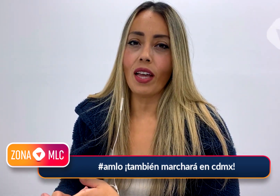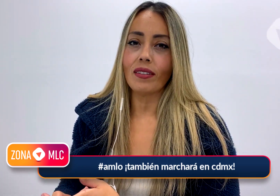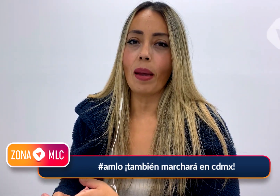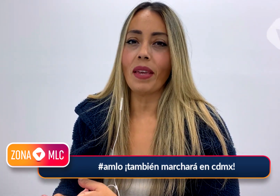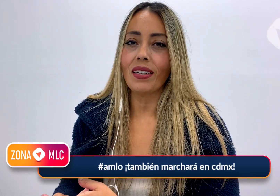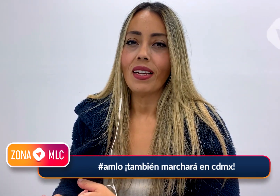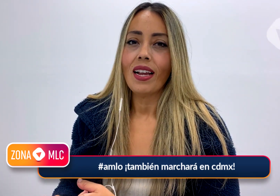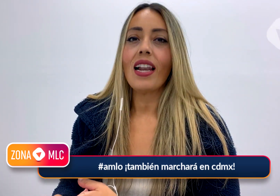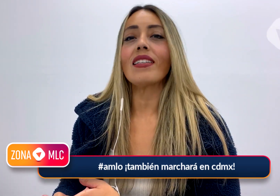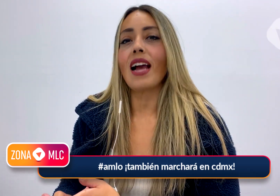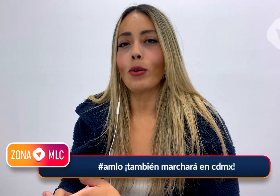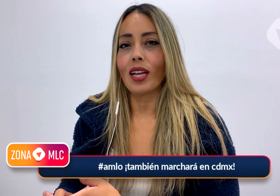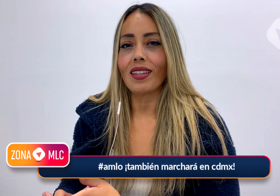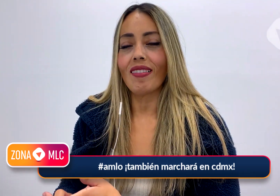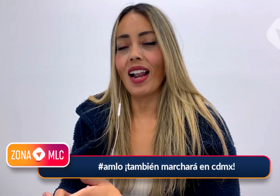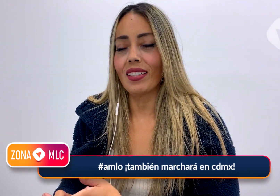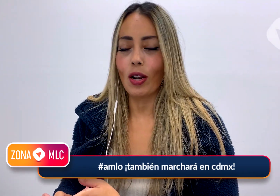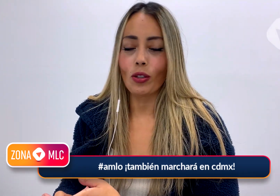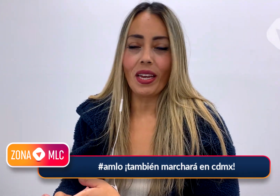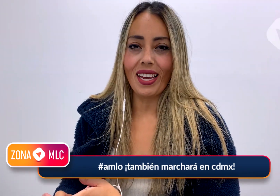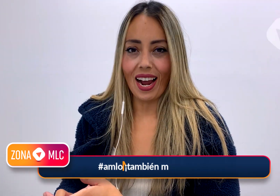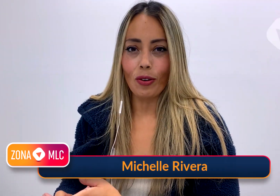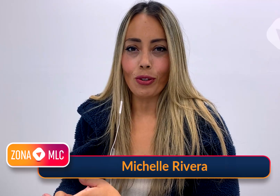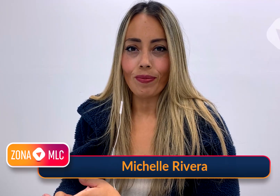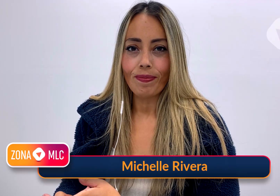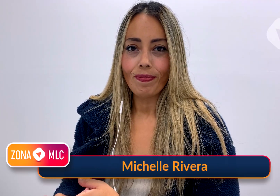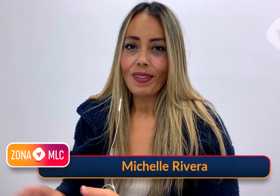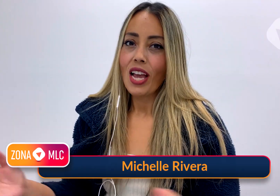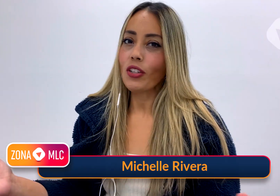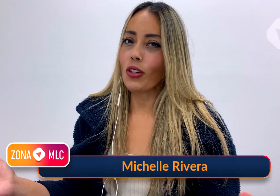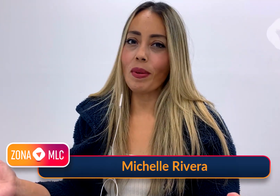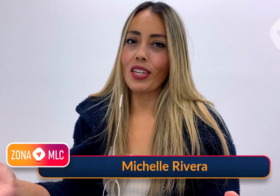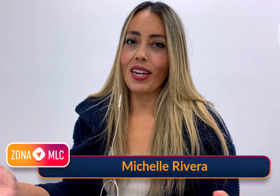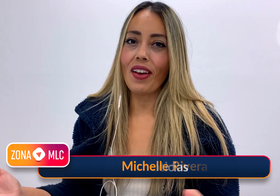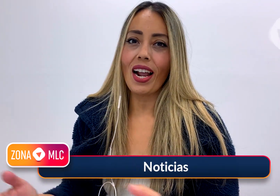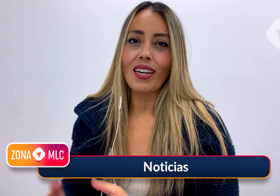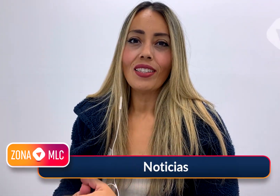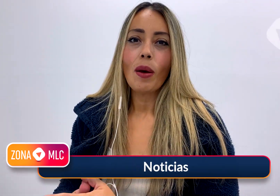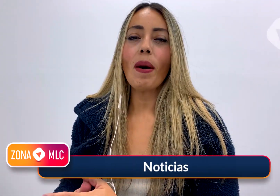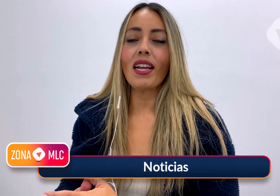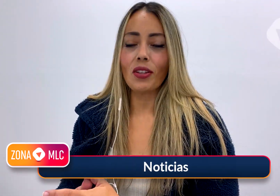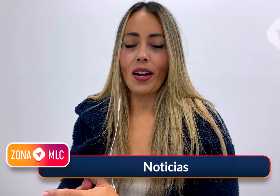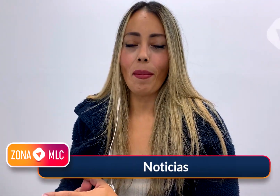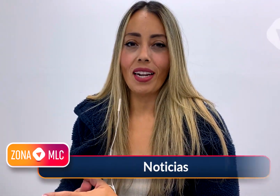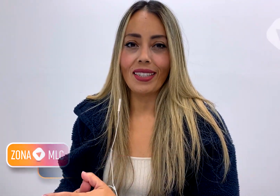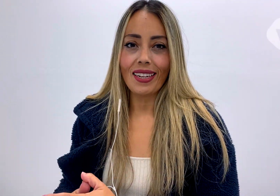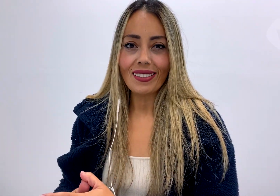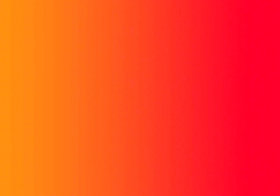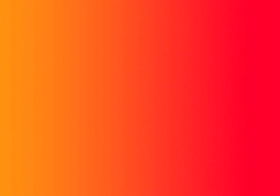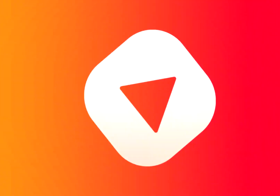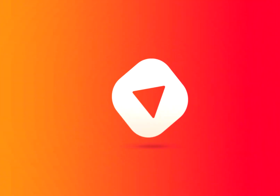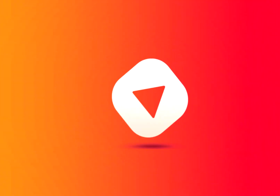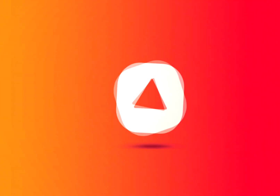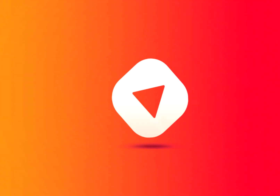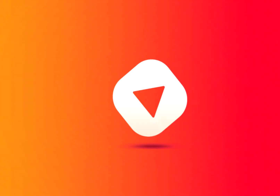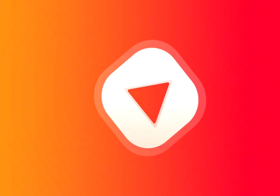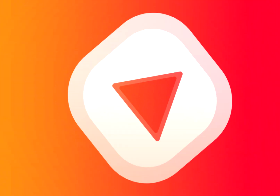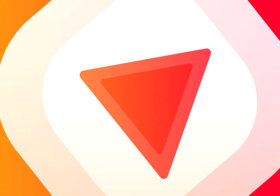a defender también las causas de las y los mexicanos. Yo soy Michelle Rivera para Zona MLC.